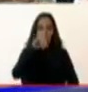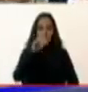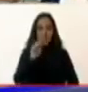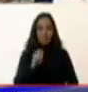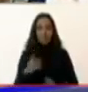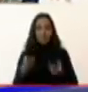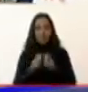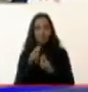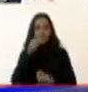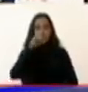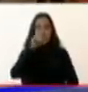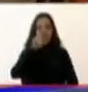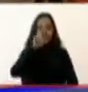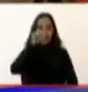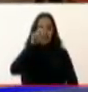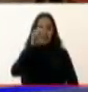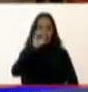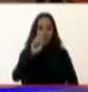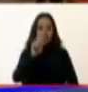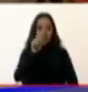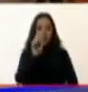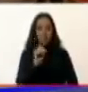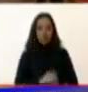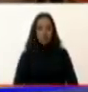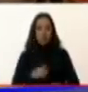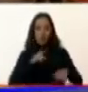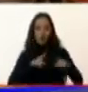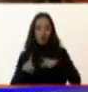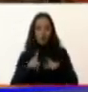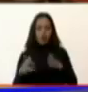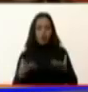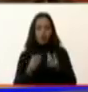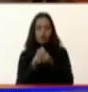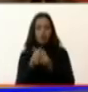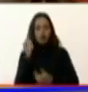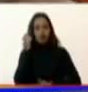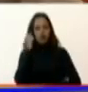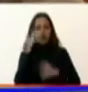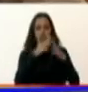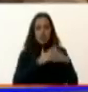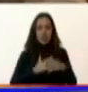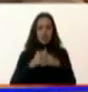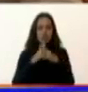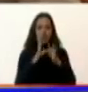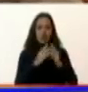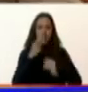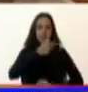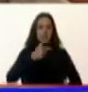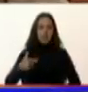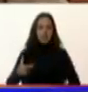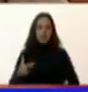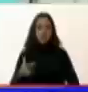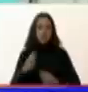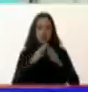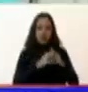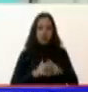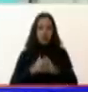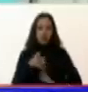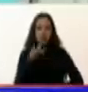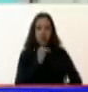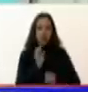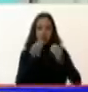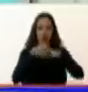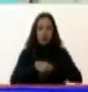tres, coordinen con Gloria y con todos los amigos y amigas de Estados Unidos. Yo estoy de acuerdo. En estos